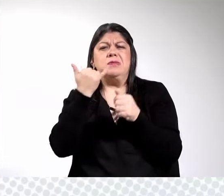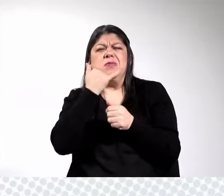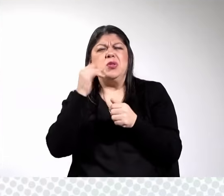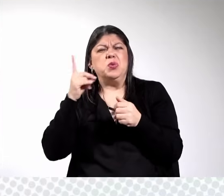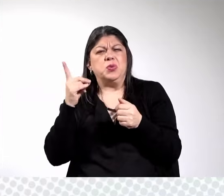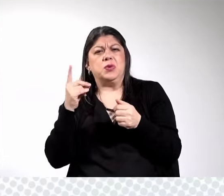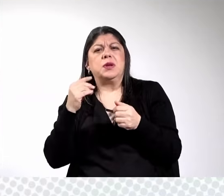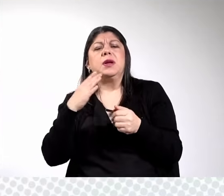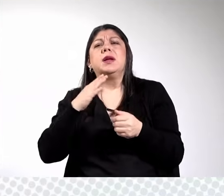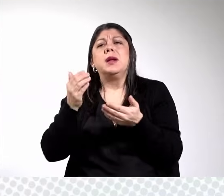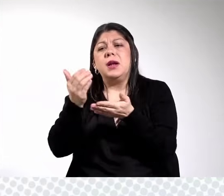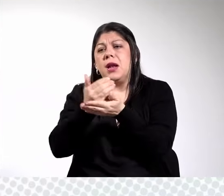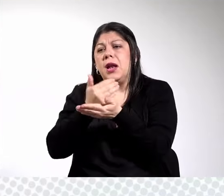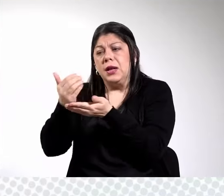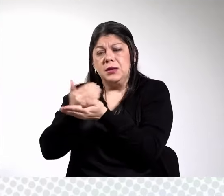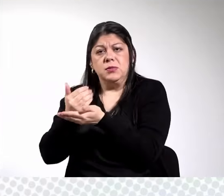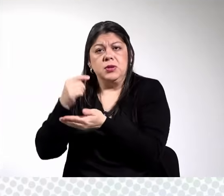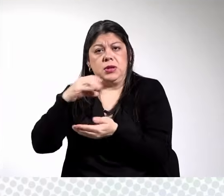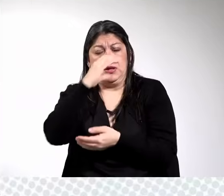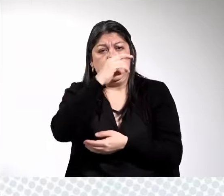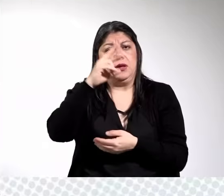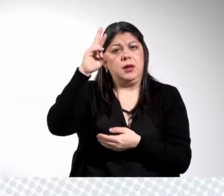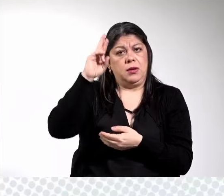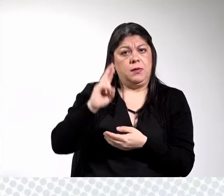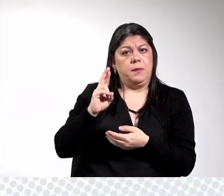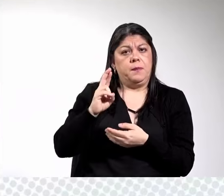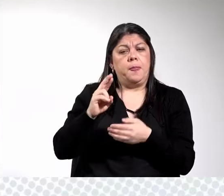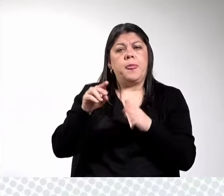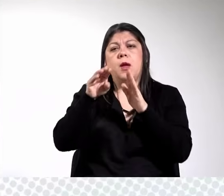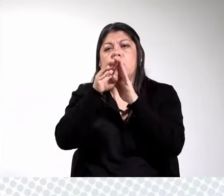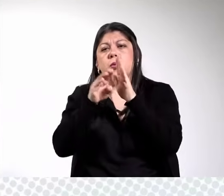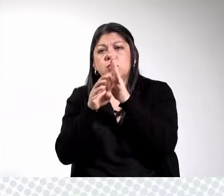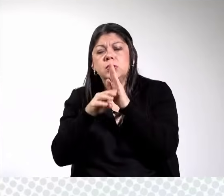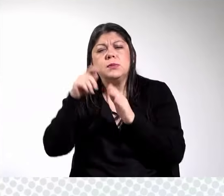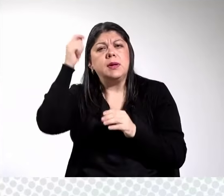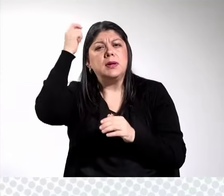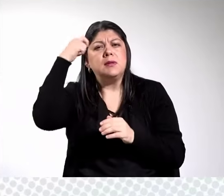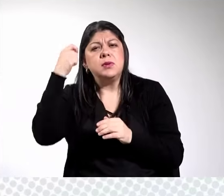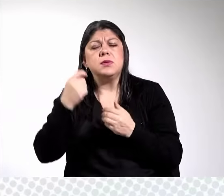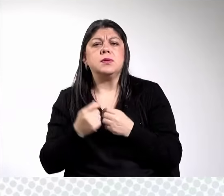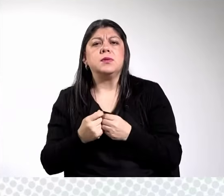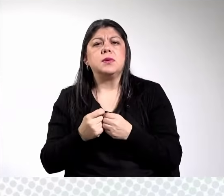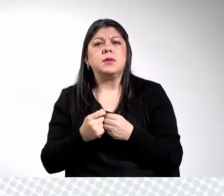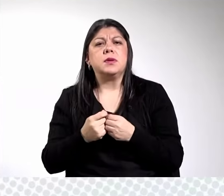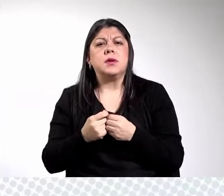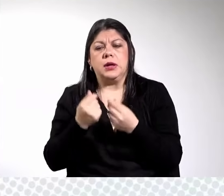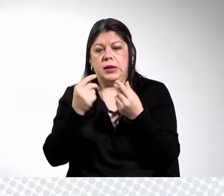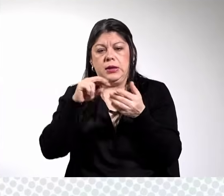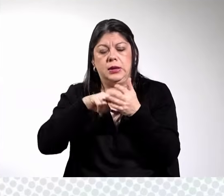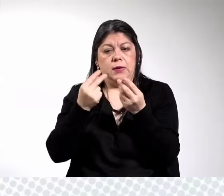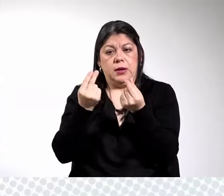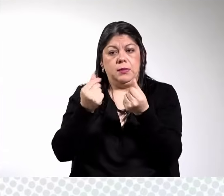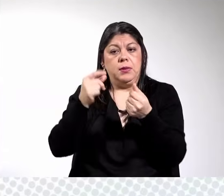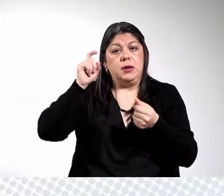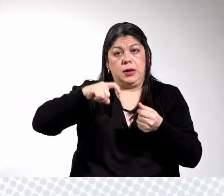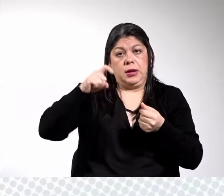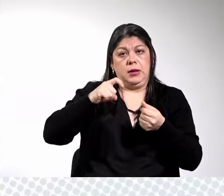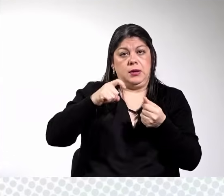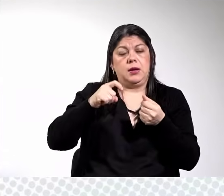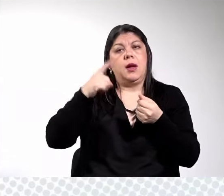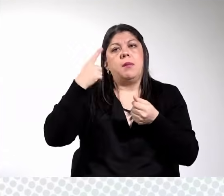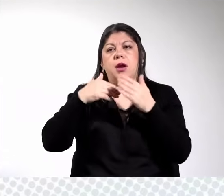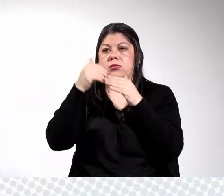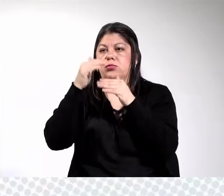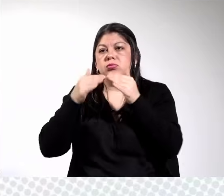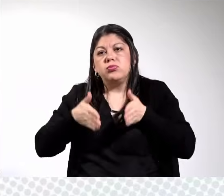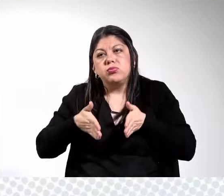que las inversiones que Costa Rica pudo haber hecho en sus sistemas de pensiones, que es dinero que estamos ocupando para hacer obra pública,